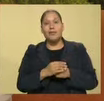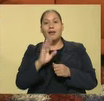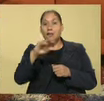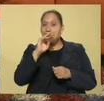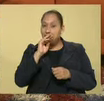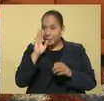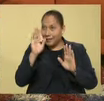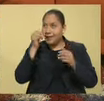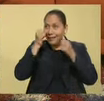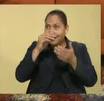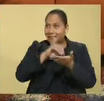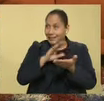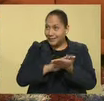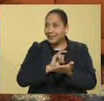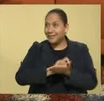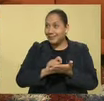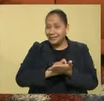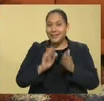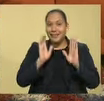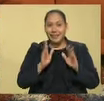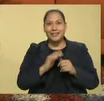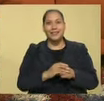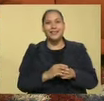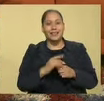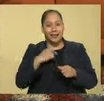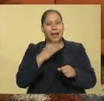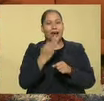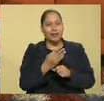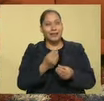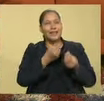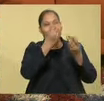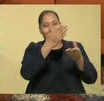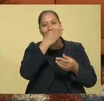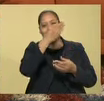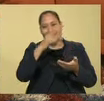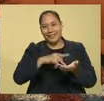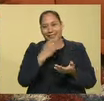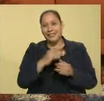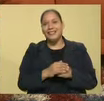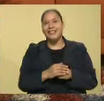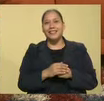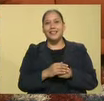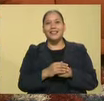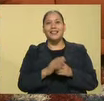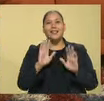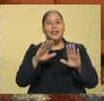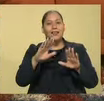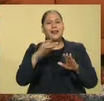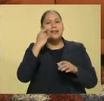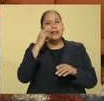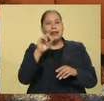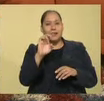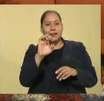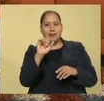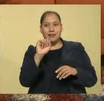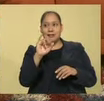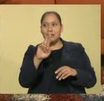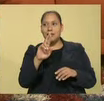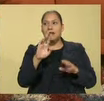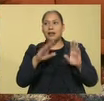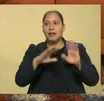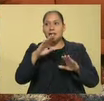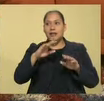¿escuchaste? Ya apuntaste todo lo que tienes que hacer. No, ahorita yo se lo paso. Sí, para todas las chaparritas. Para todas las chaparritas que nos están viendo. Desi, y luego cuesta